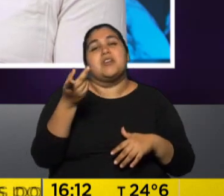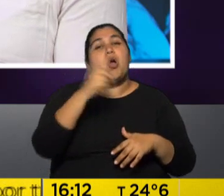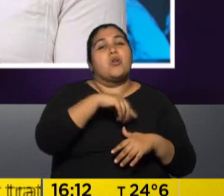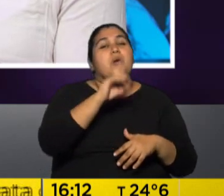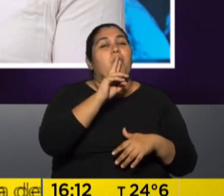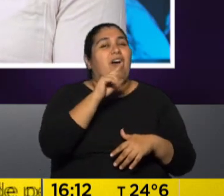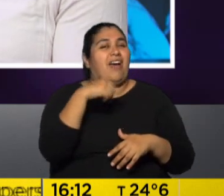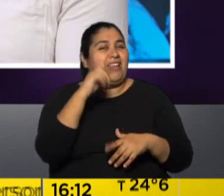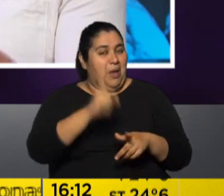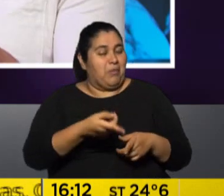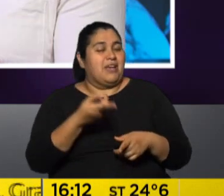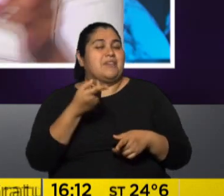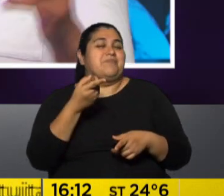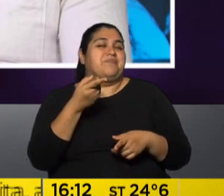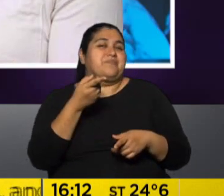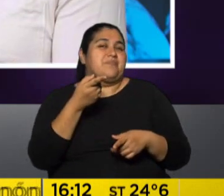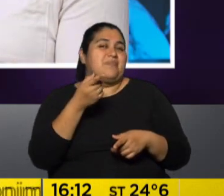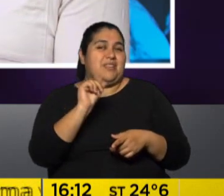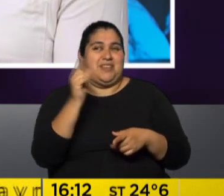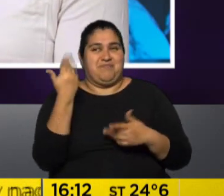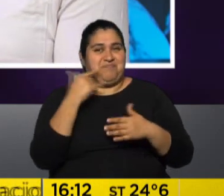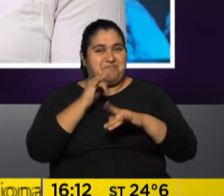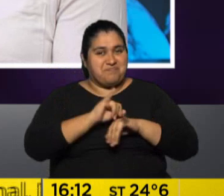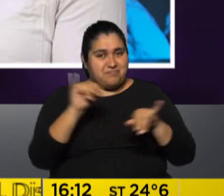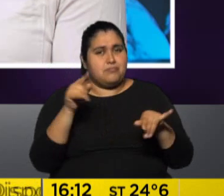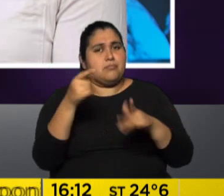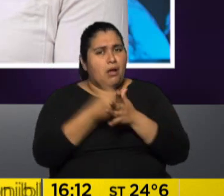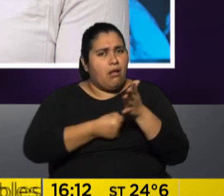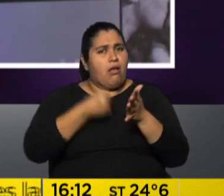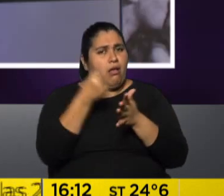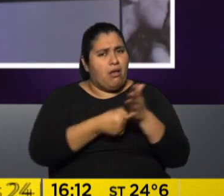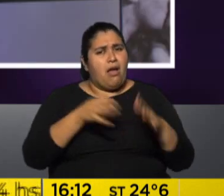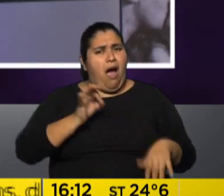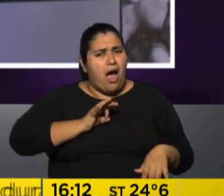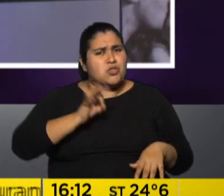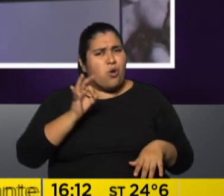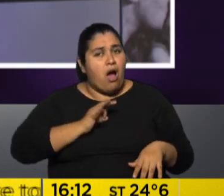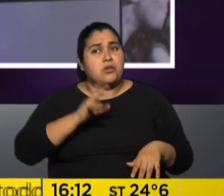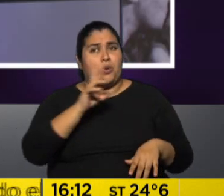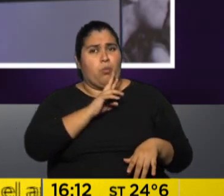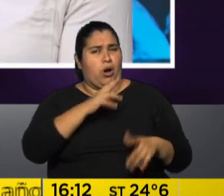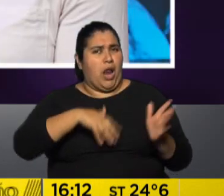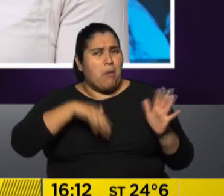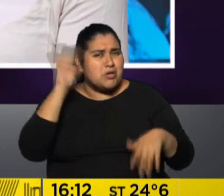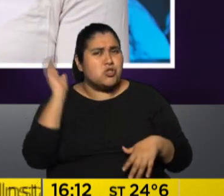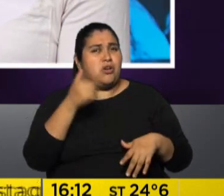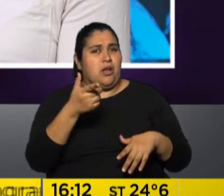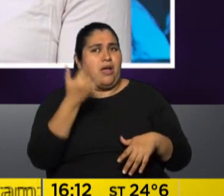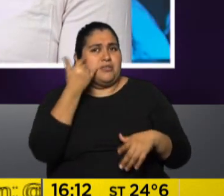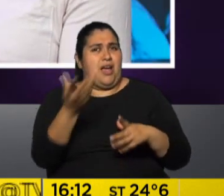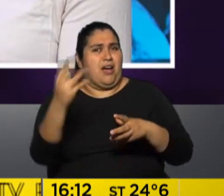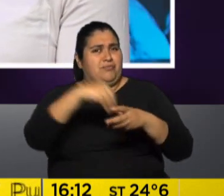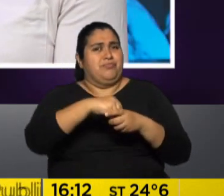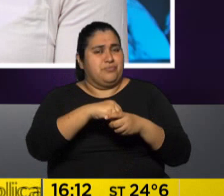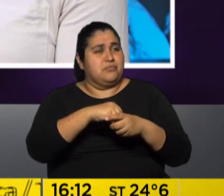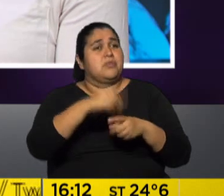al final de lo que habían publicitado recién, que vienen peleando hace años. Incluso hay muchas mujeres que ya hoy lo ven de la línea de afuera, ¿no? Pero